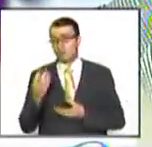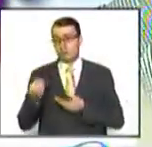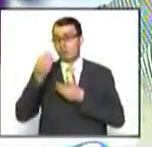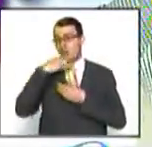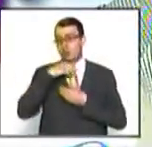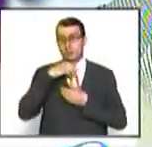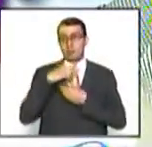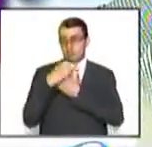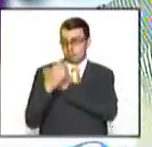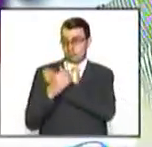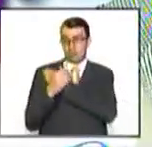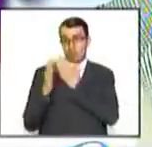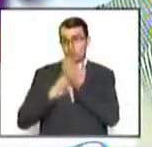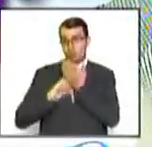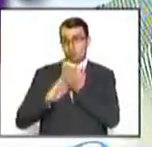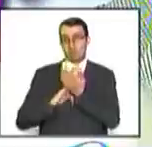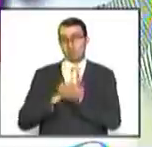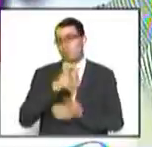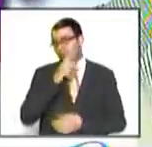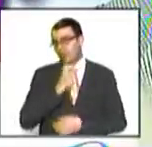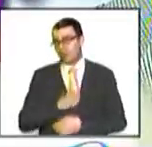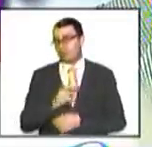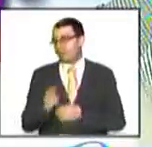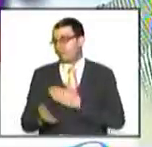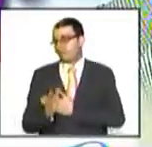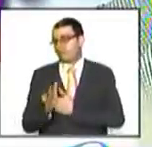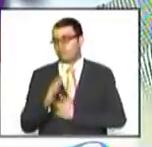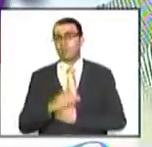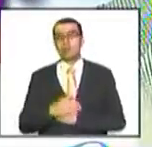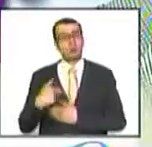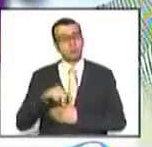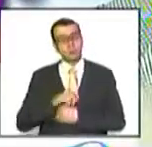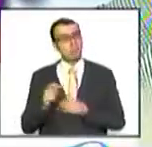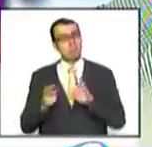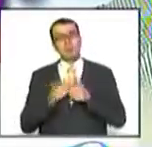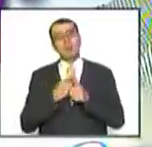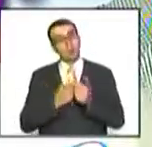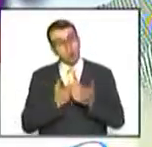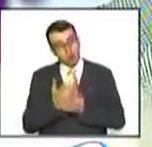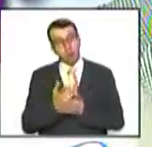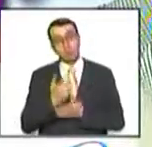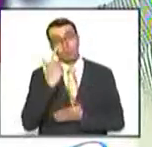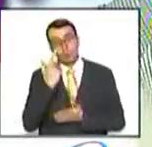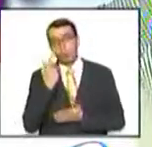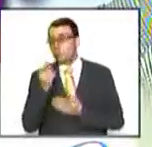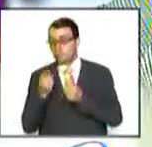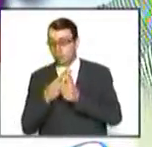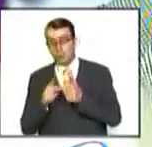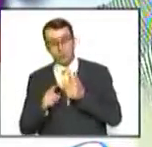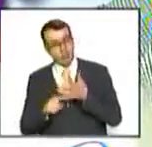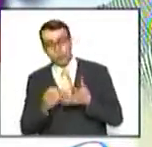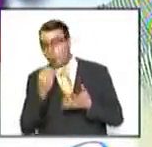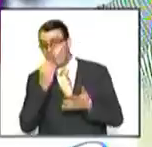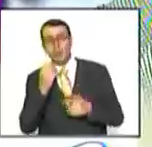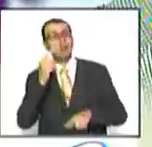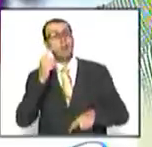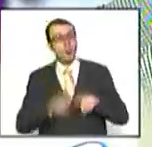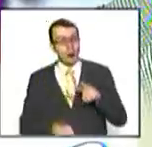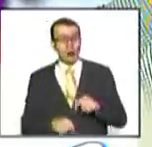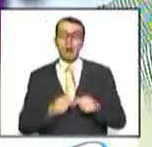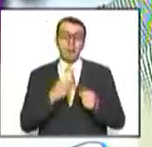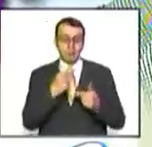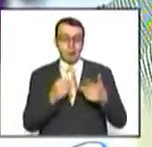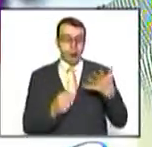que nosotros tenemos que afrontar, una dieta, un ayuno terapéutico, cambiar su plan alimenticio y, desde luego,